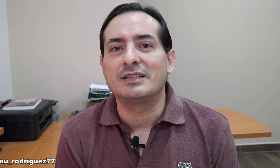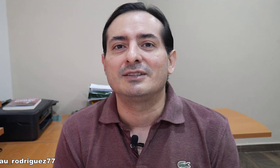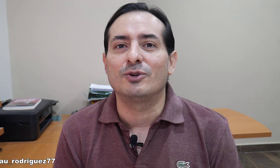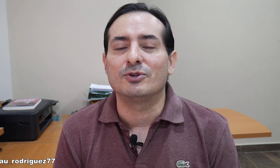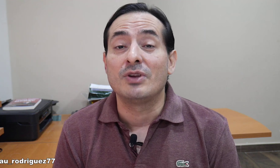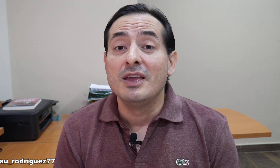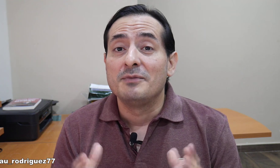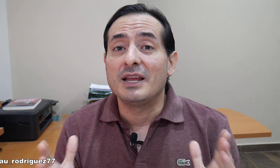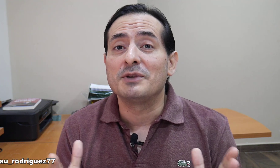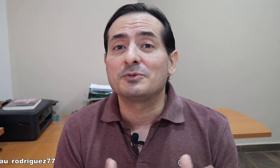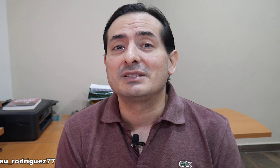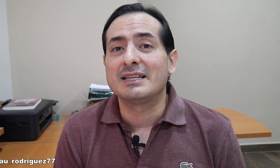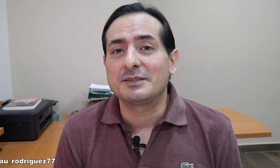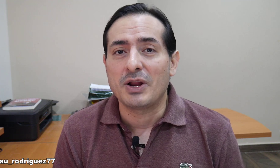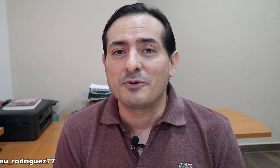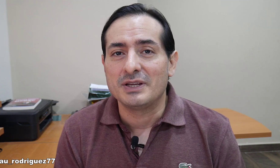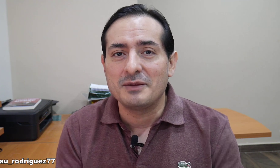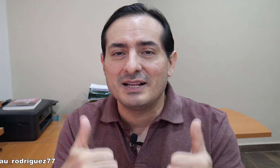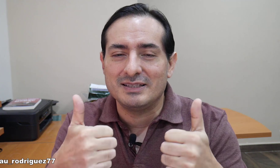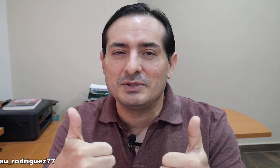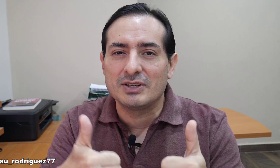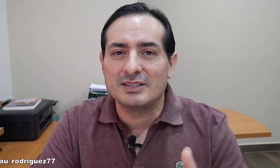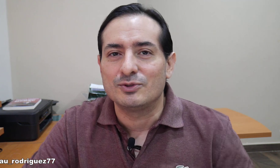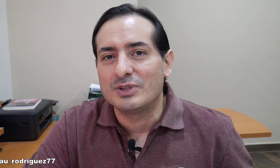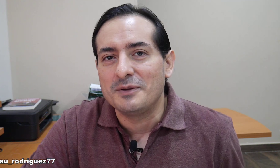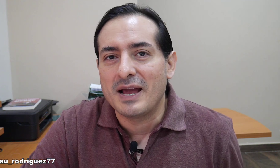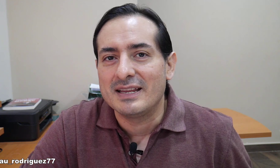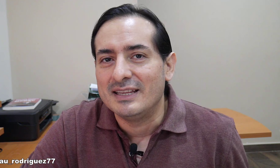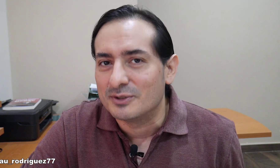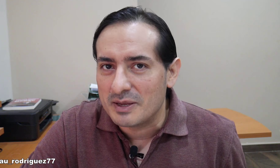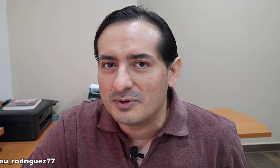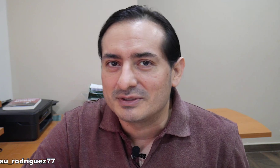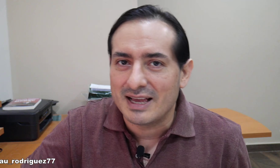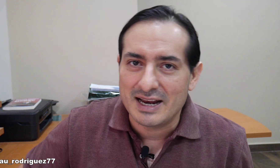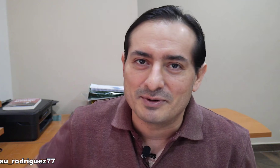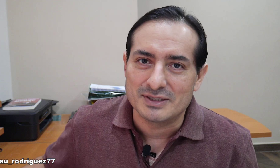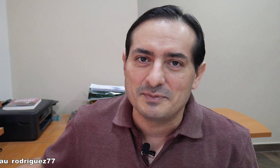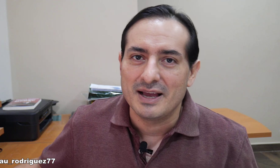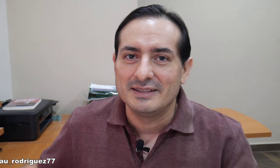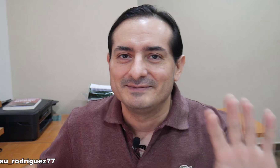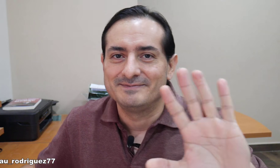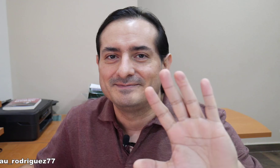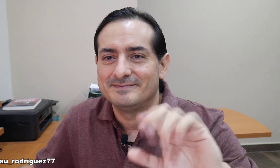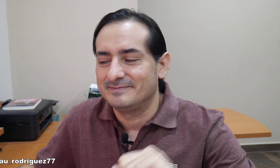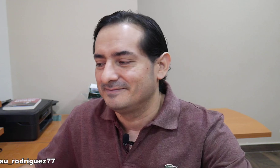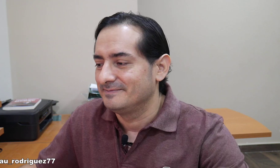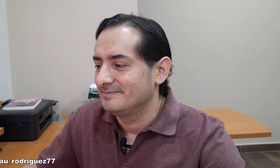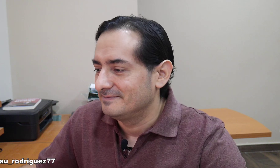expuestos ante todos. Bien, amigos, pues gracias por acompañarme. Les invito a que se suscriban y nos vemos a la próxima.